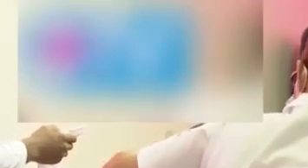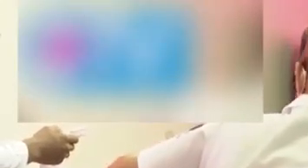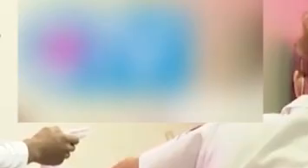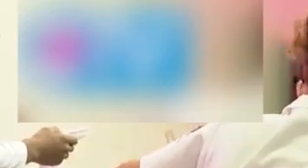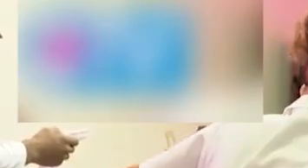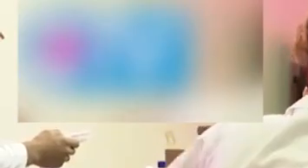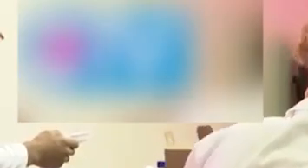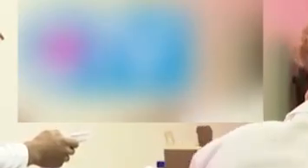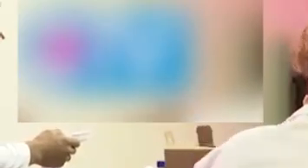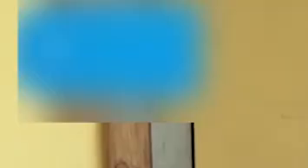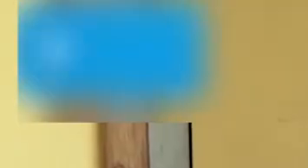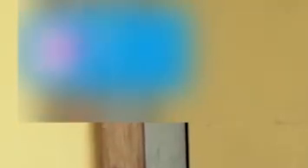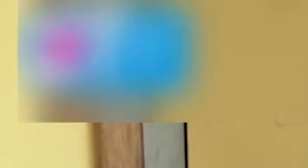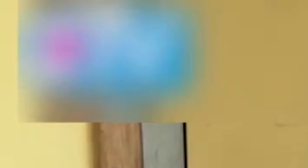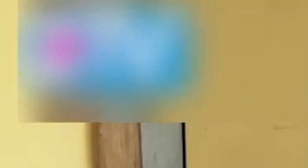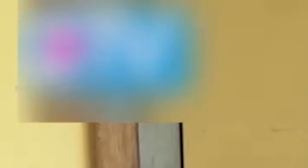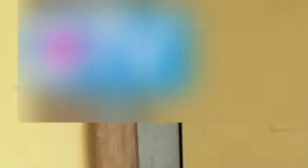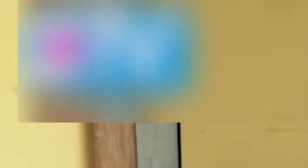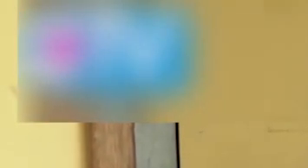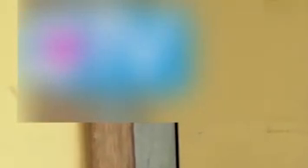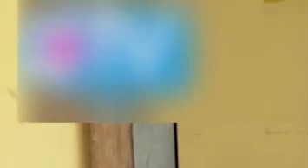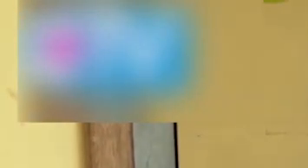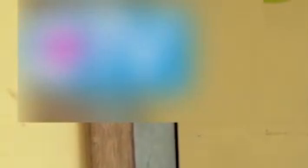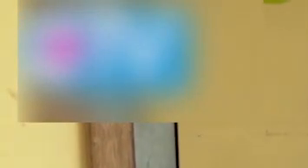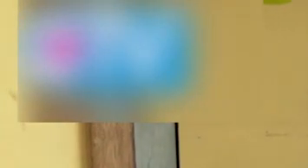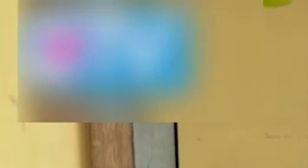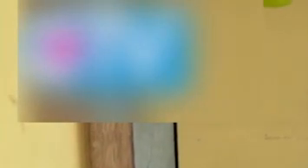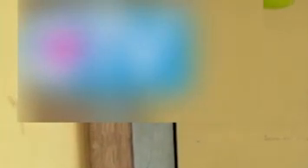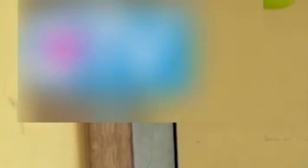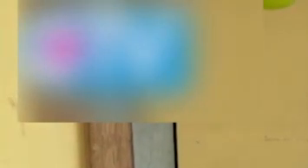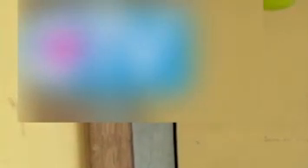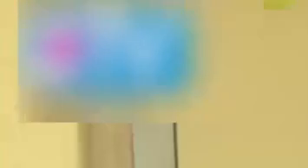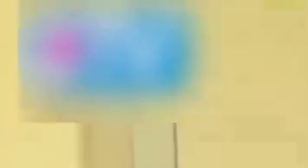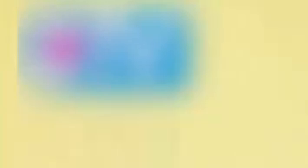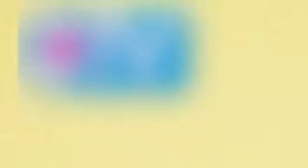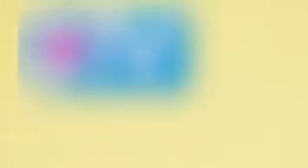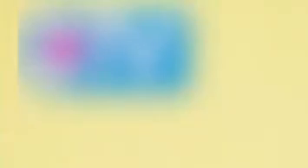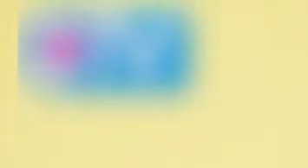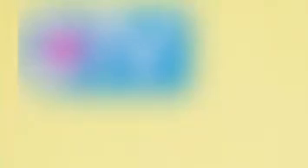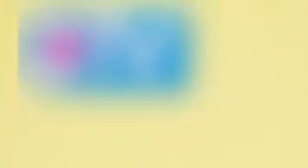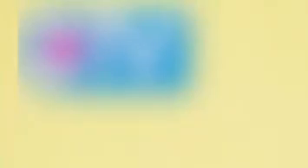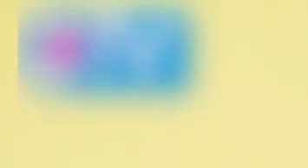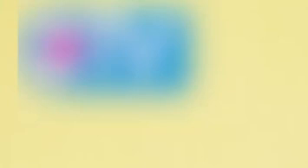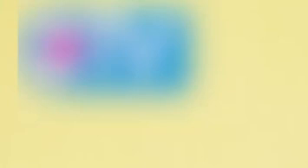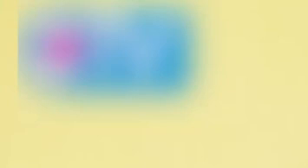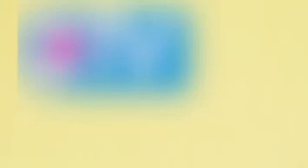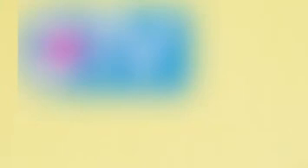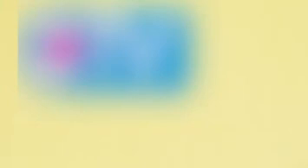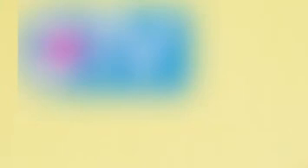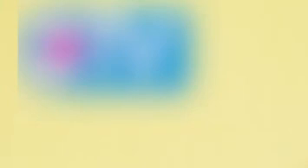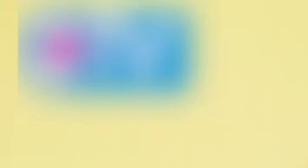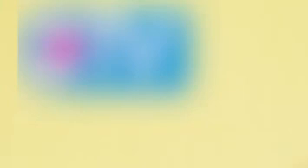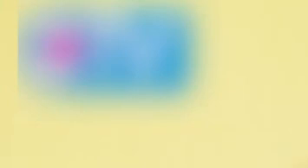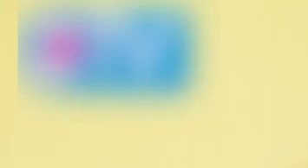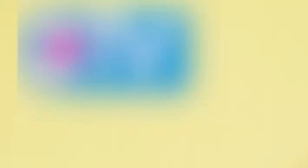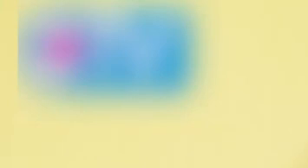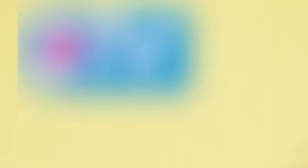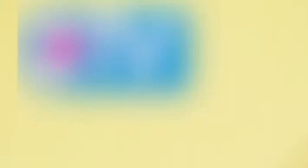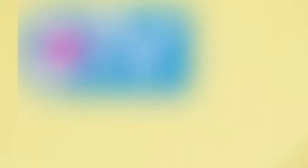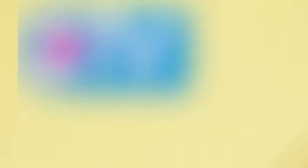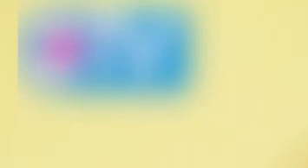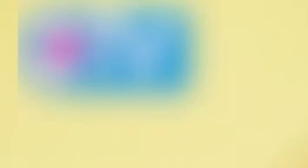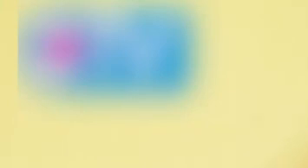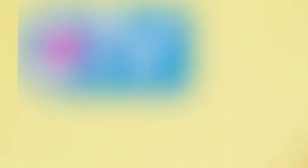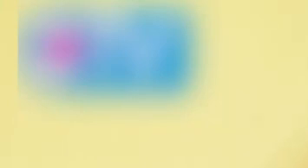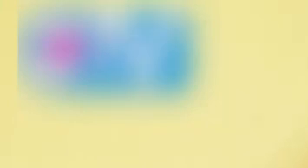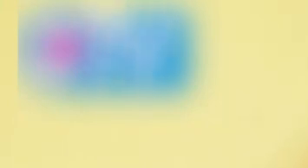asumir nuestra responsabilidad ciudadana es mandatorio, así como asumimos la responsabilidad de